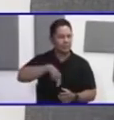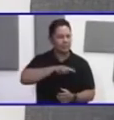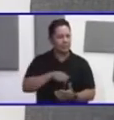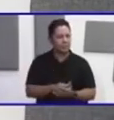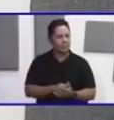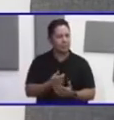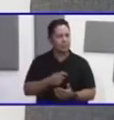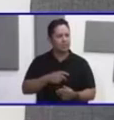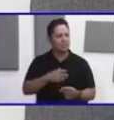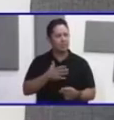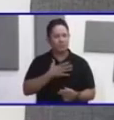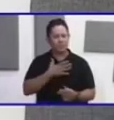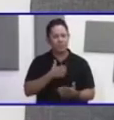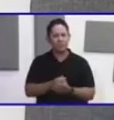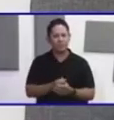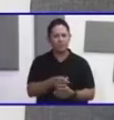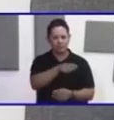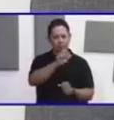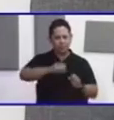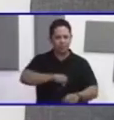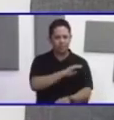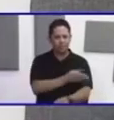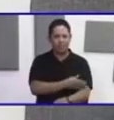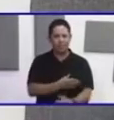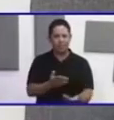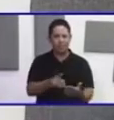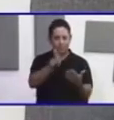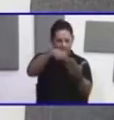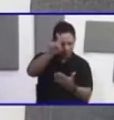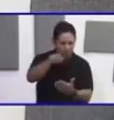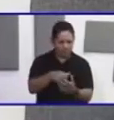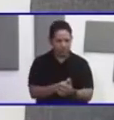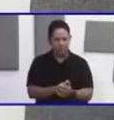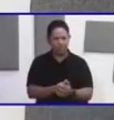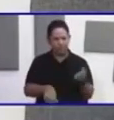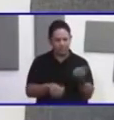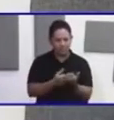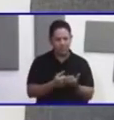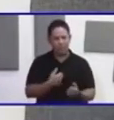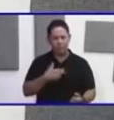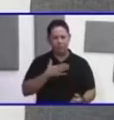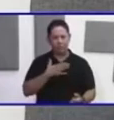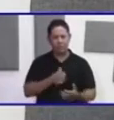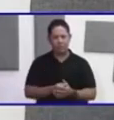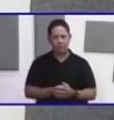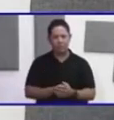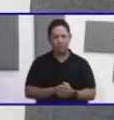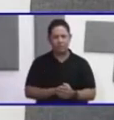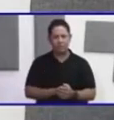You have my support. Tiene mi aprobación y mi apoyo, porque es un